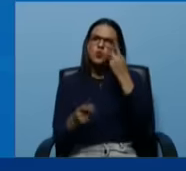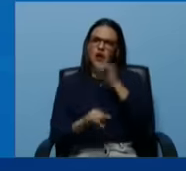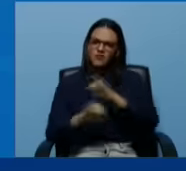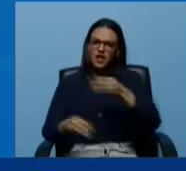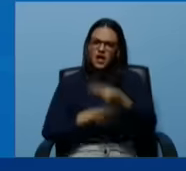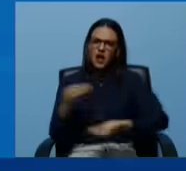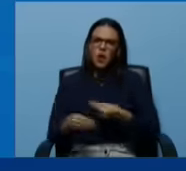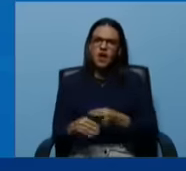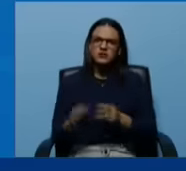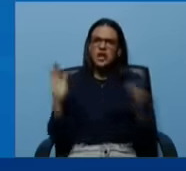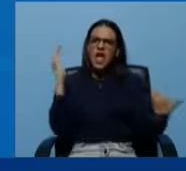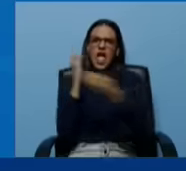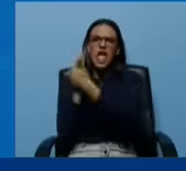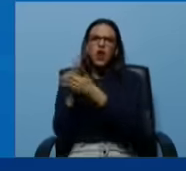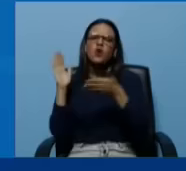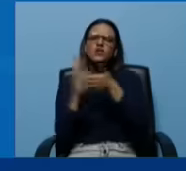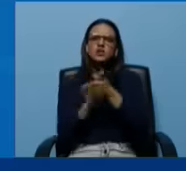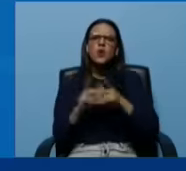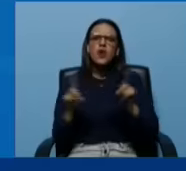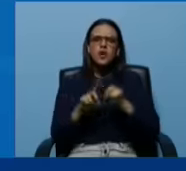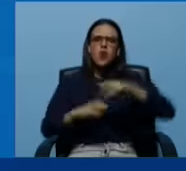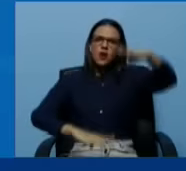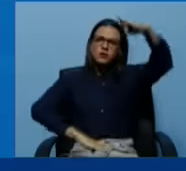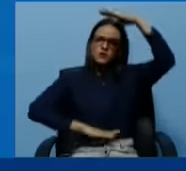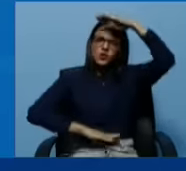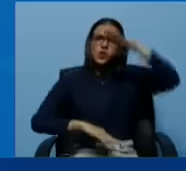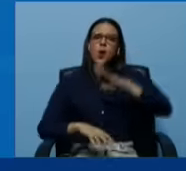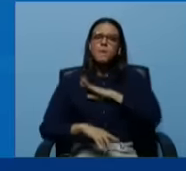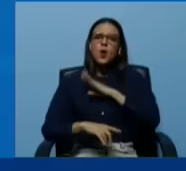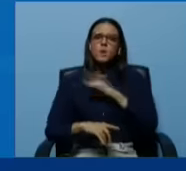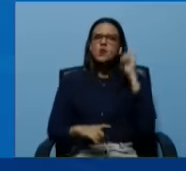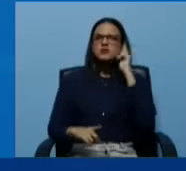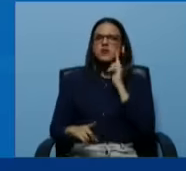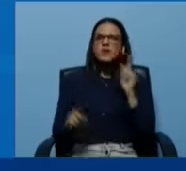Escondió el retrato de nuestro libertador Simón Bolívar y lo lanzó al olvido.